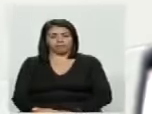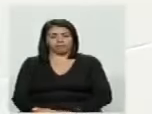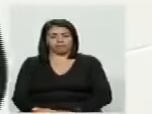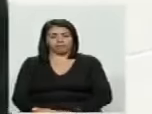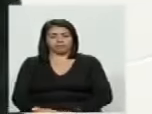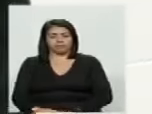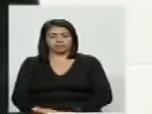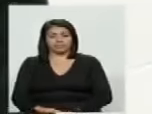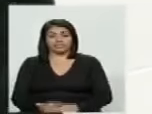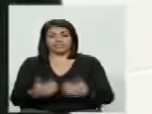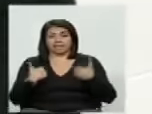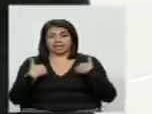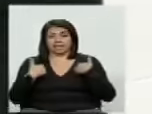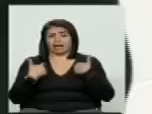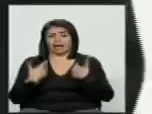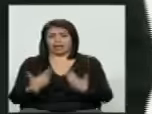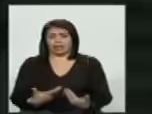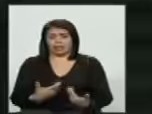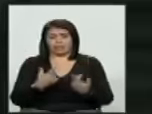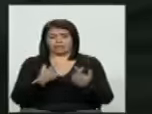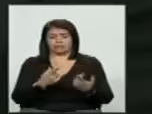que son un poco cansones.